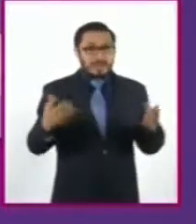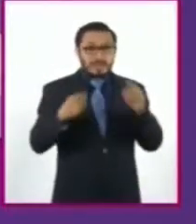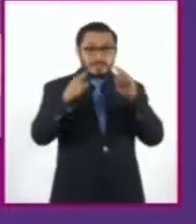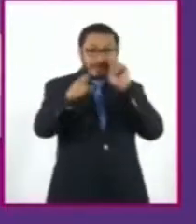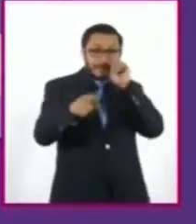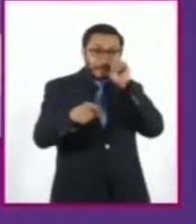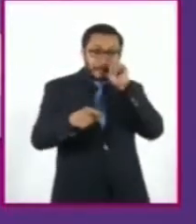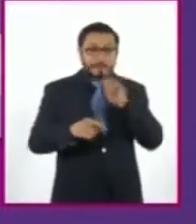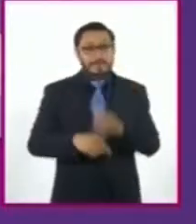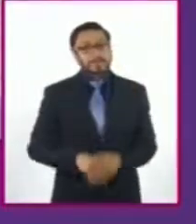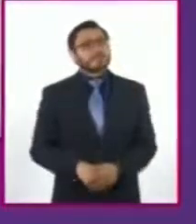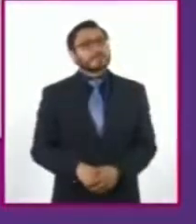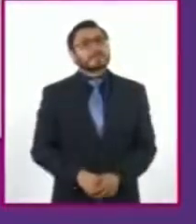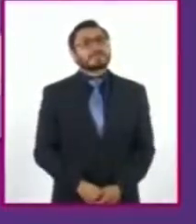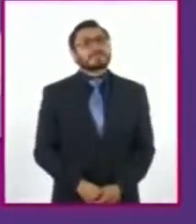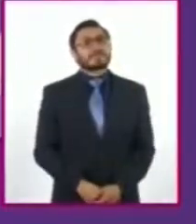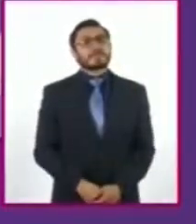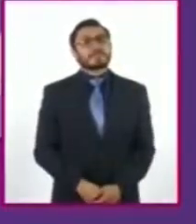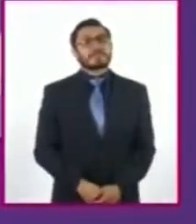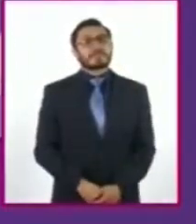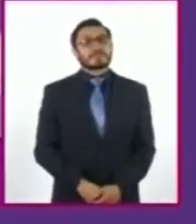hacer?